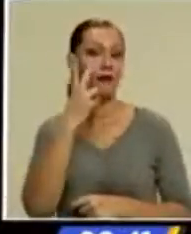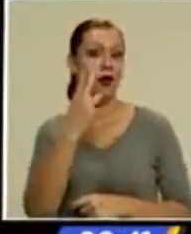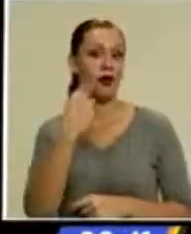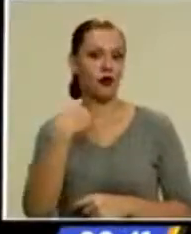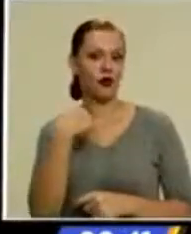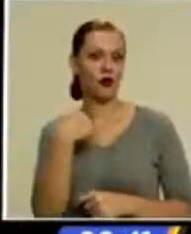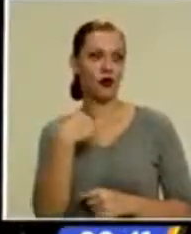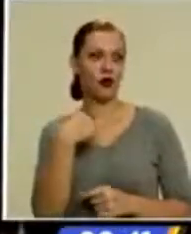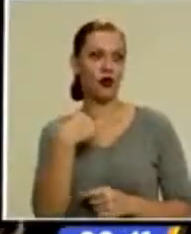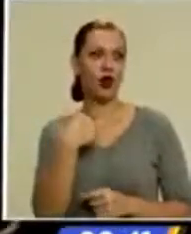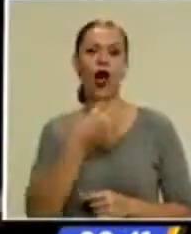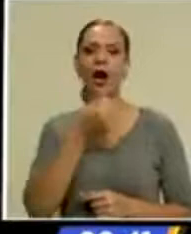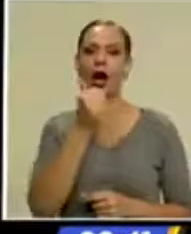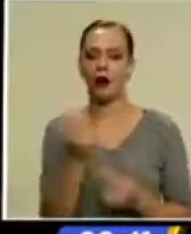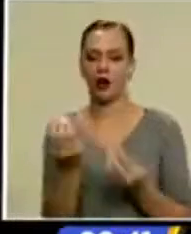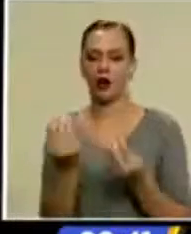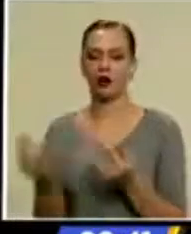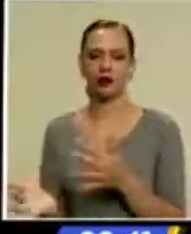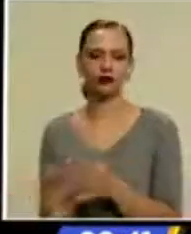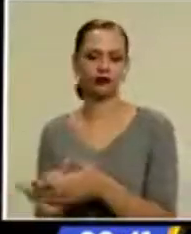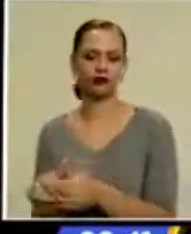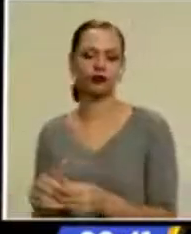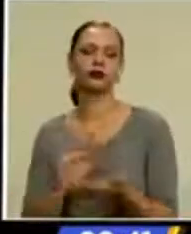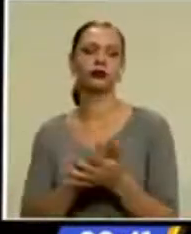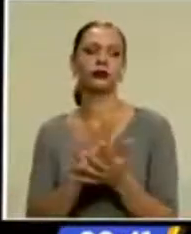que yo me puse agua en los dedos, ¿sí?